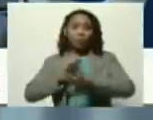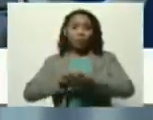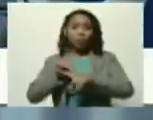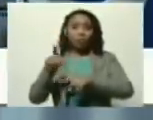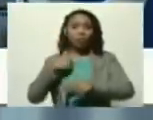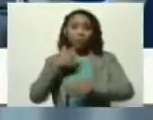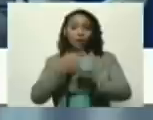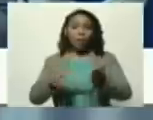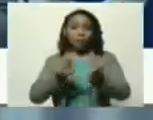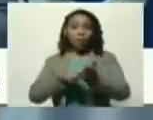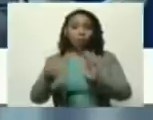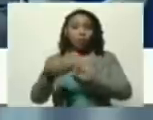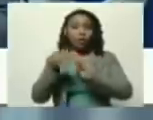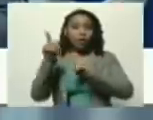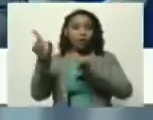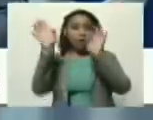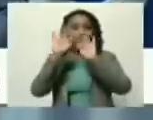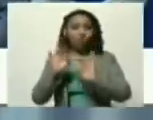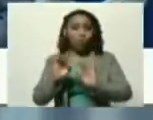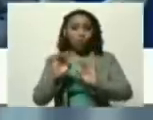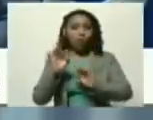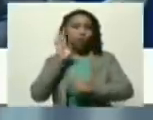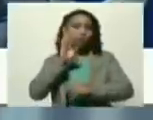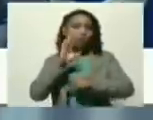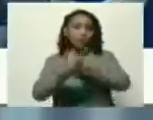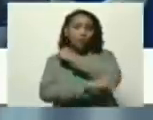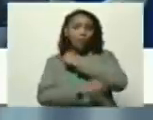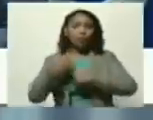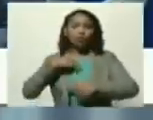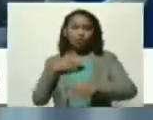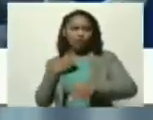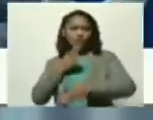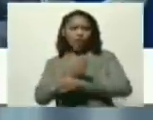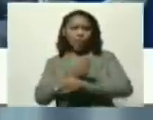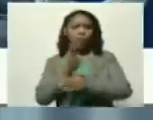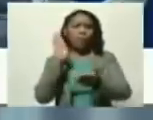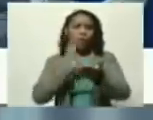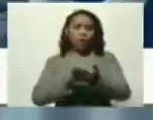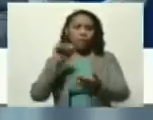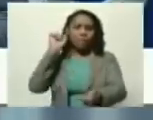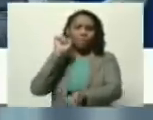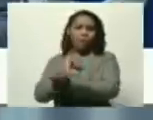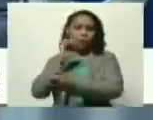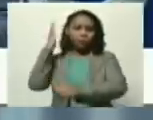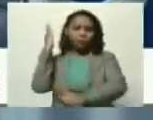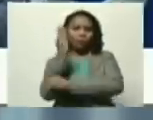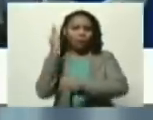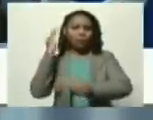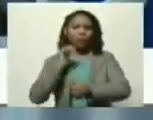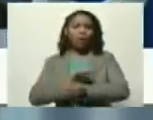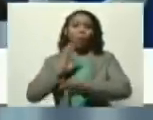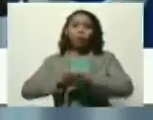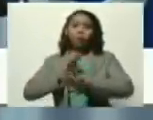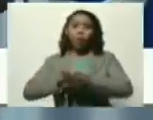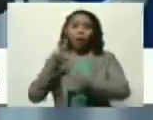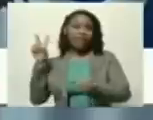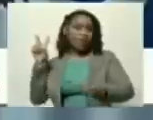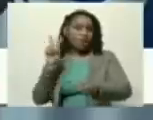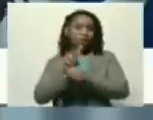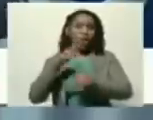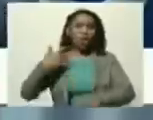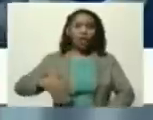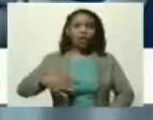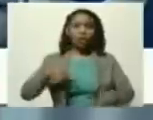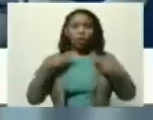repito, contra este tipo de delitos vamos con todos los hierros a aplicar las sanciones respectivas, porque le están violentando los